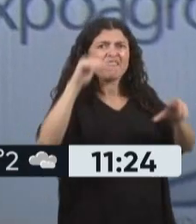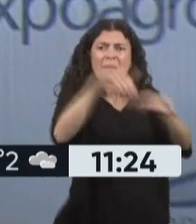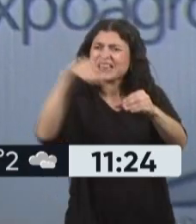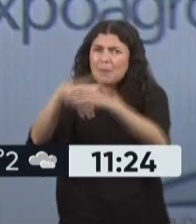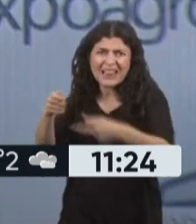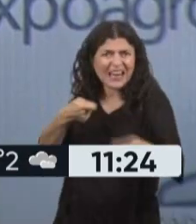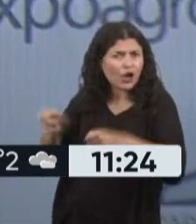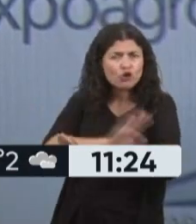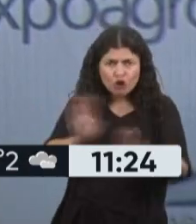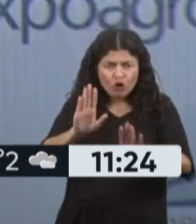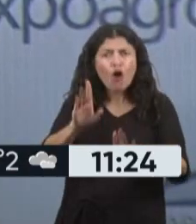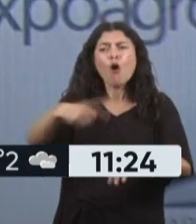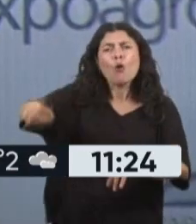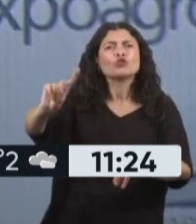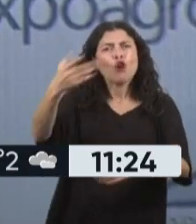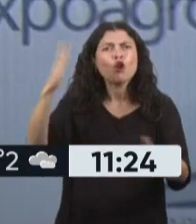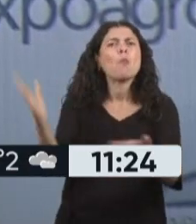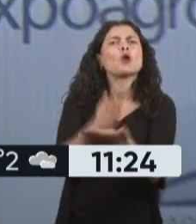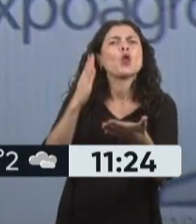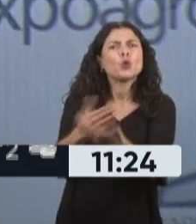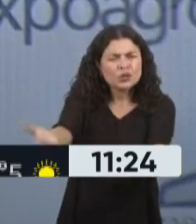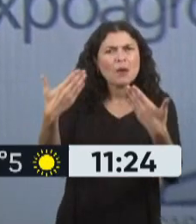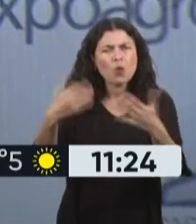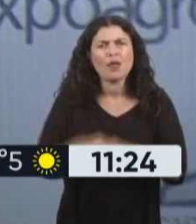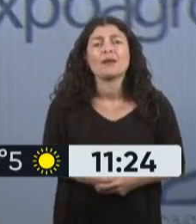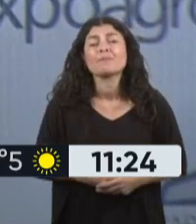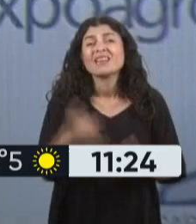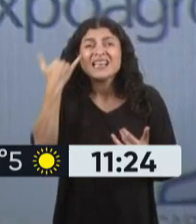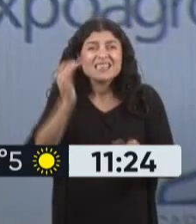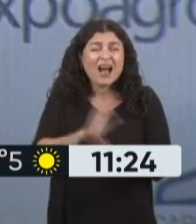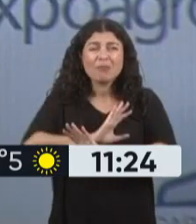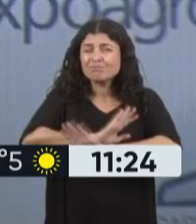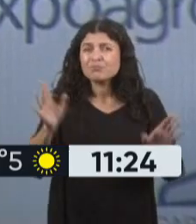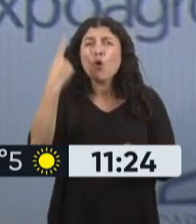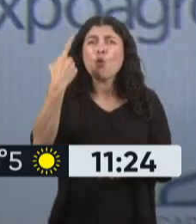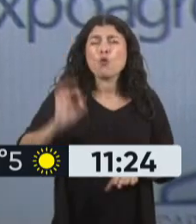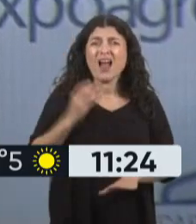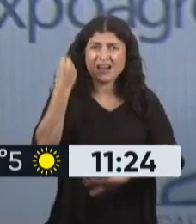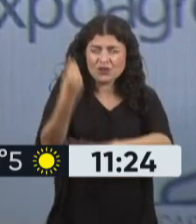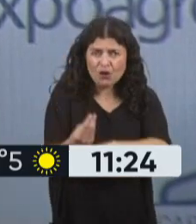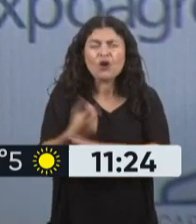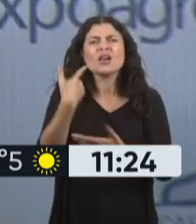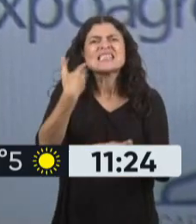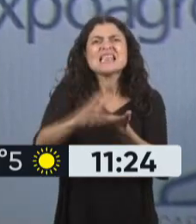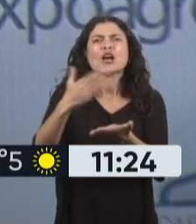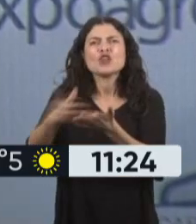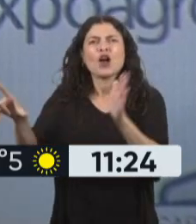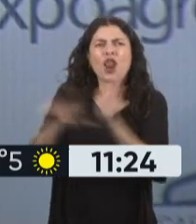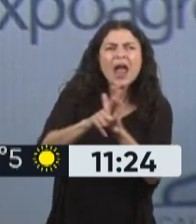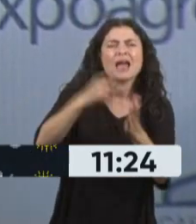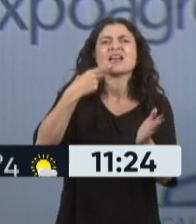quienes producen. En tan solo un año derogamos y simplificamos más de 350 normas burocráticas que